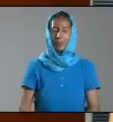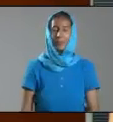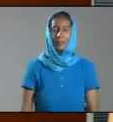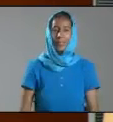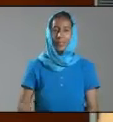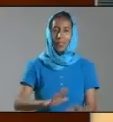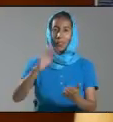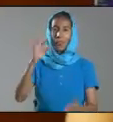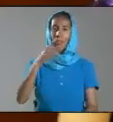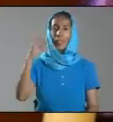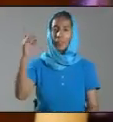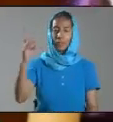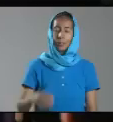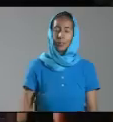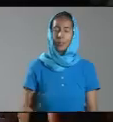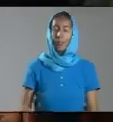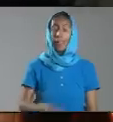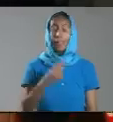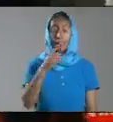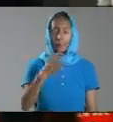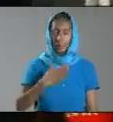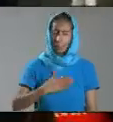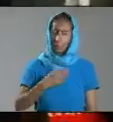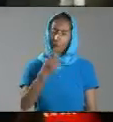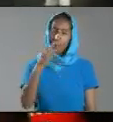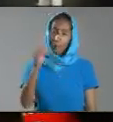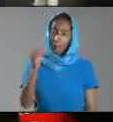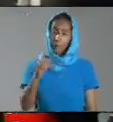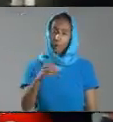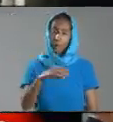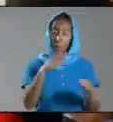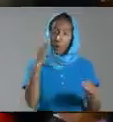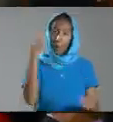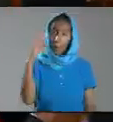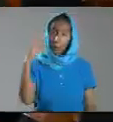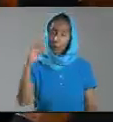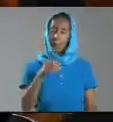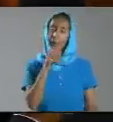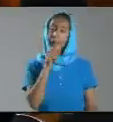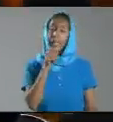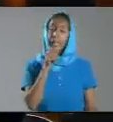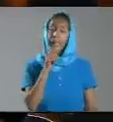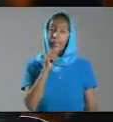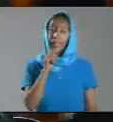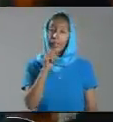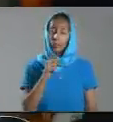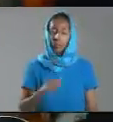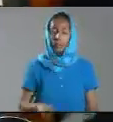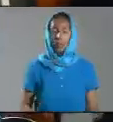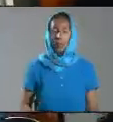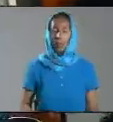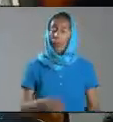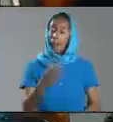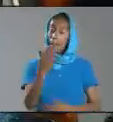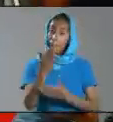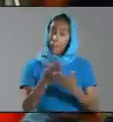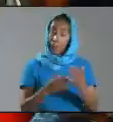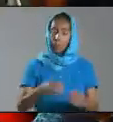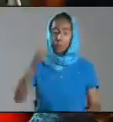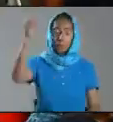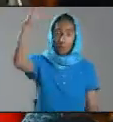Gloria a Dios. Mis hermanos pastores, ancianos, si están cerca, por favor, vamos a bendecir a las familias que se